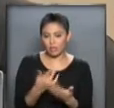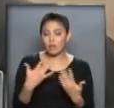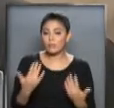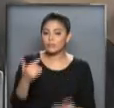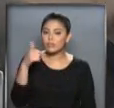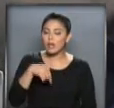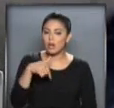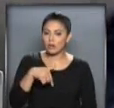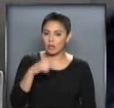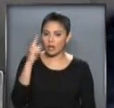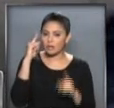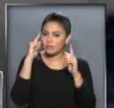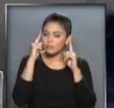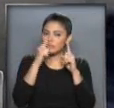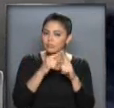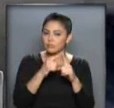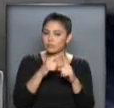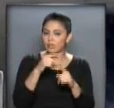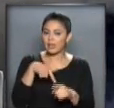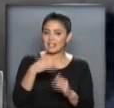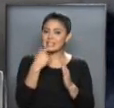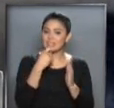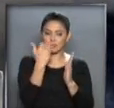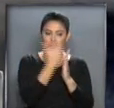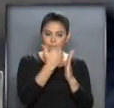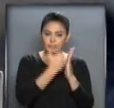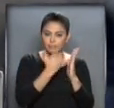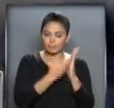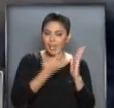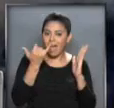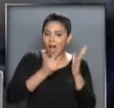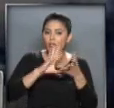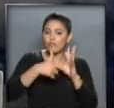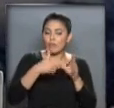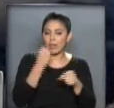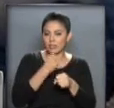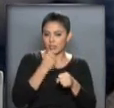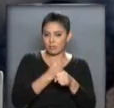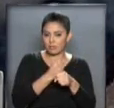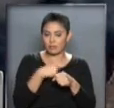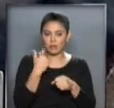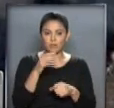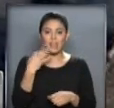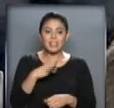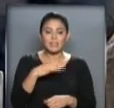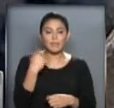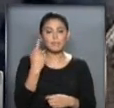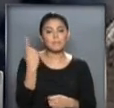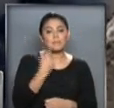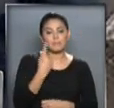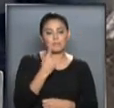idea en este momento es de acuerdo a ese de peligrosidad que va teniendo volcán una evacuación